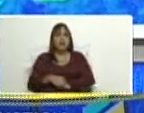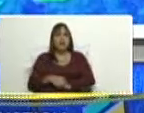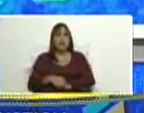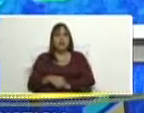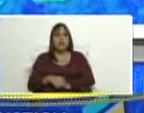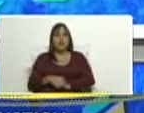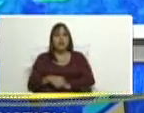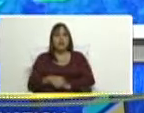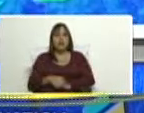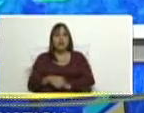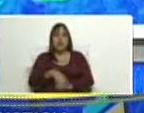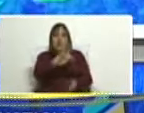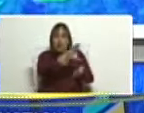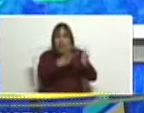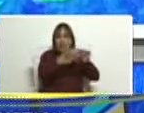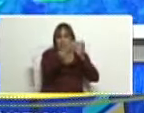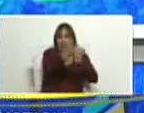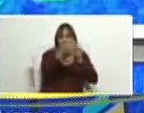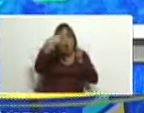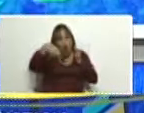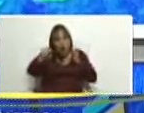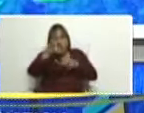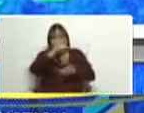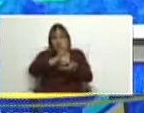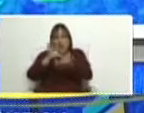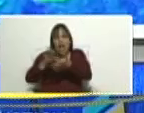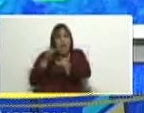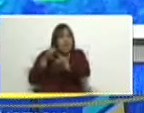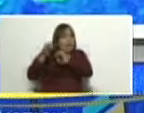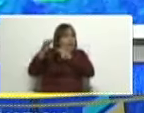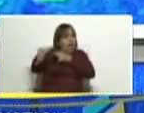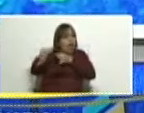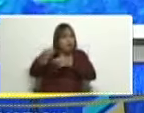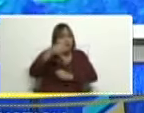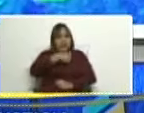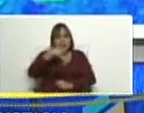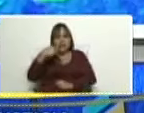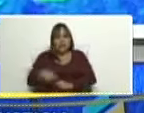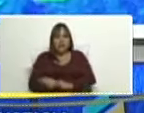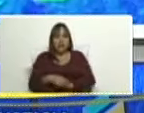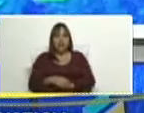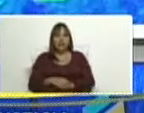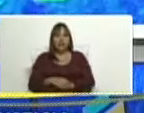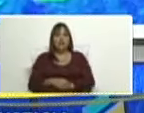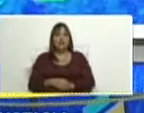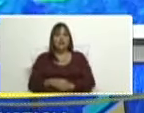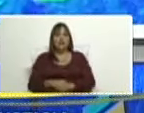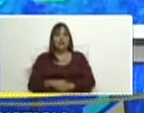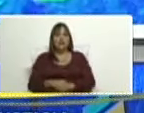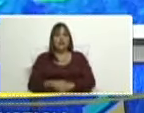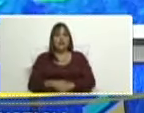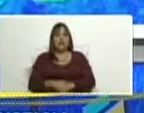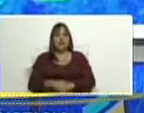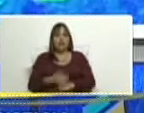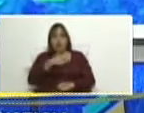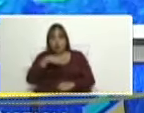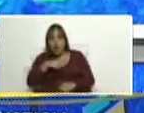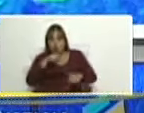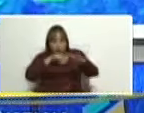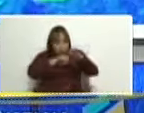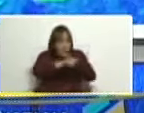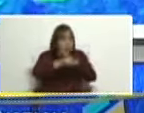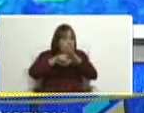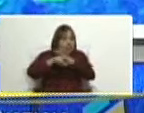Shenzhen, en Shandong, en las catacumbas de la China. Nos metimos allá, en